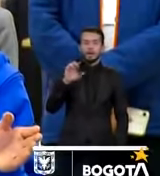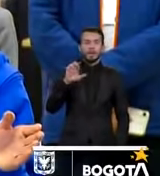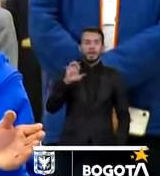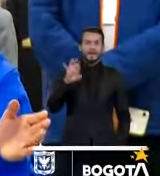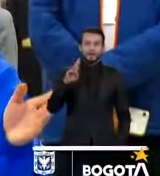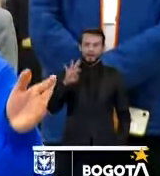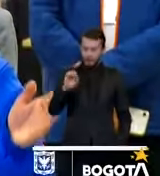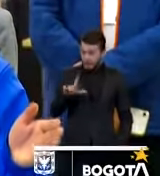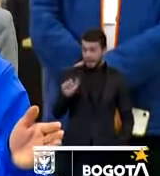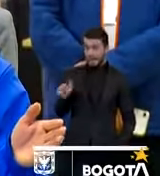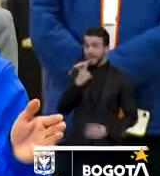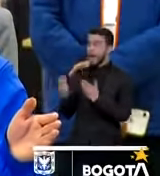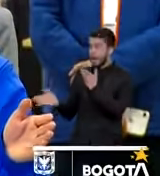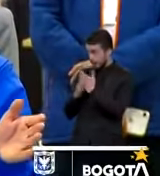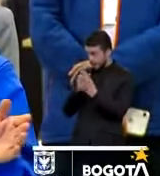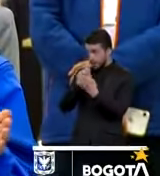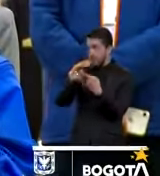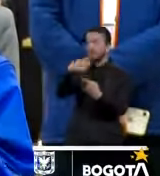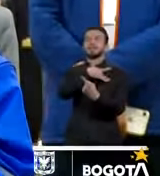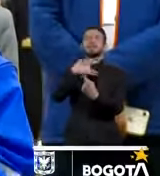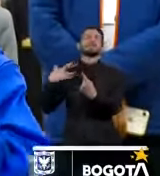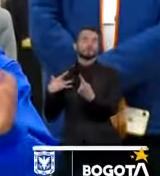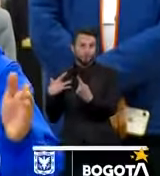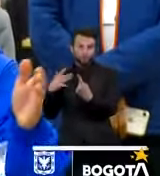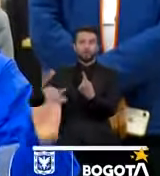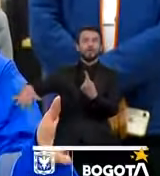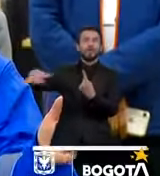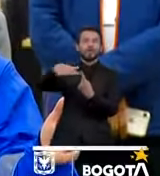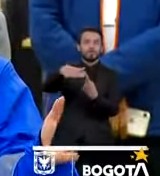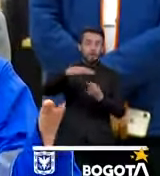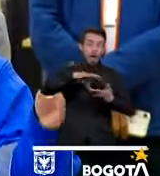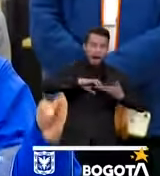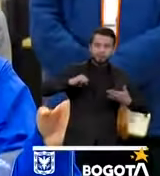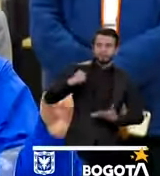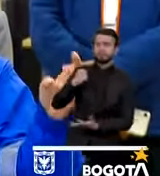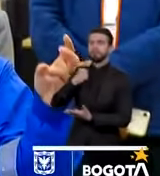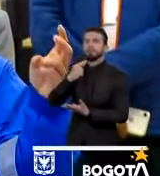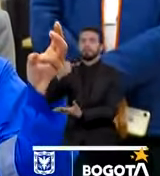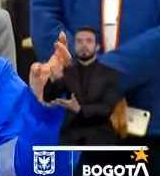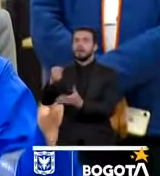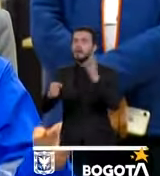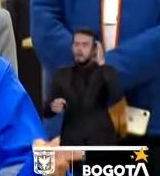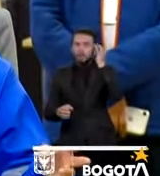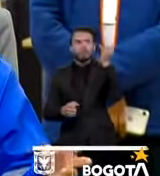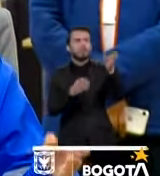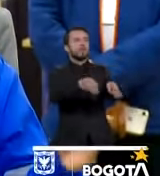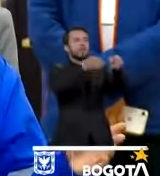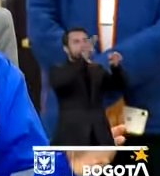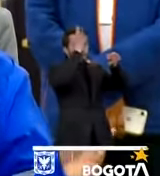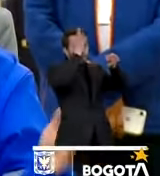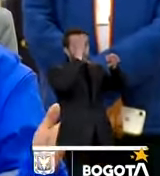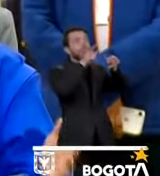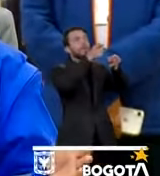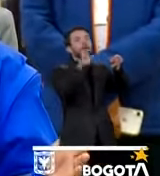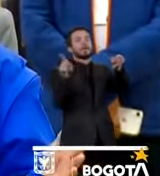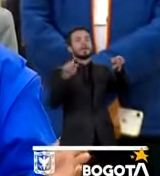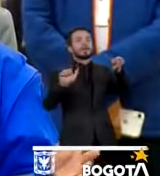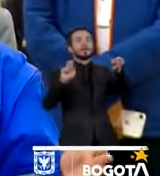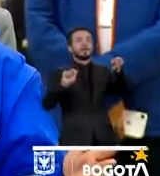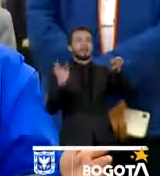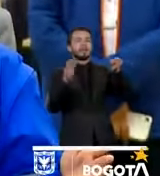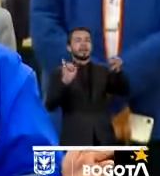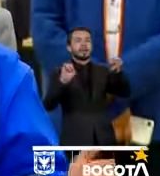al sector salud para fortalecer UCIs en tres hospitales, San Ignacio, Cardioinfantil y otro, que ahora me